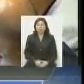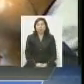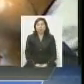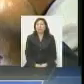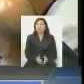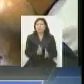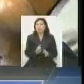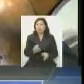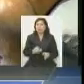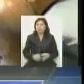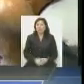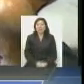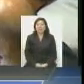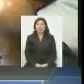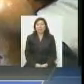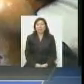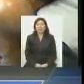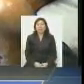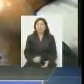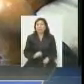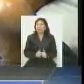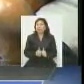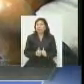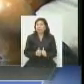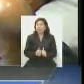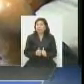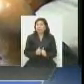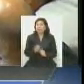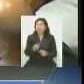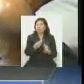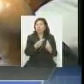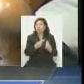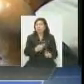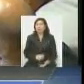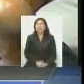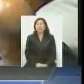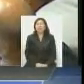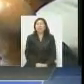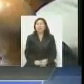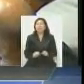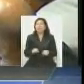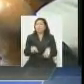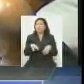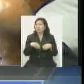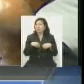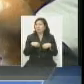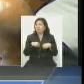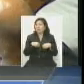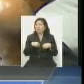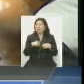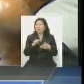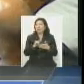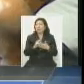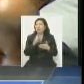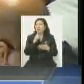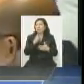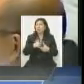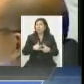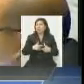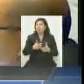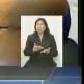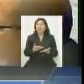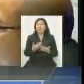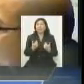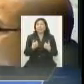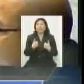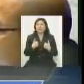el órgano jurisdiccional ni interferir en el ejercicio de sus funciones. Si aceptamos la versión de que no está judicializado